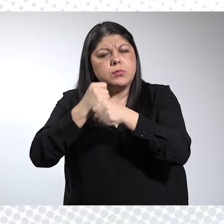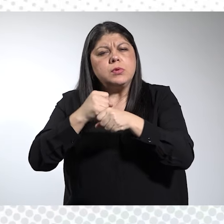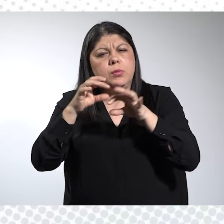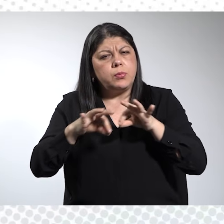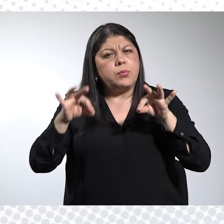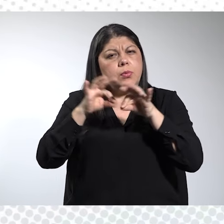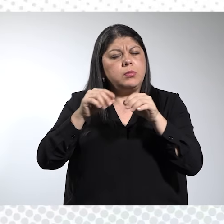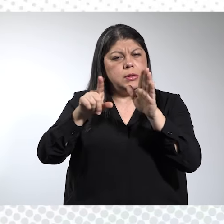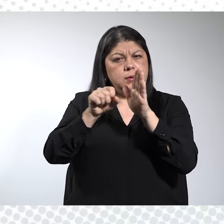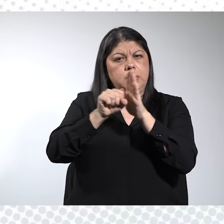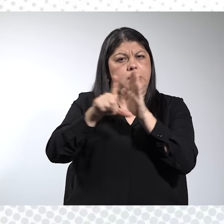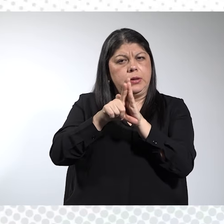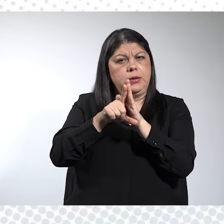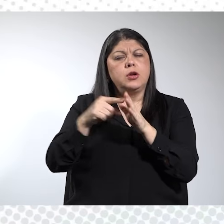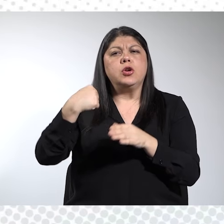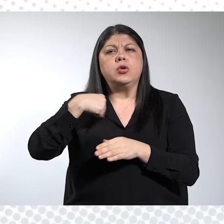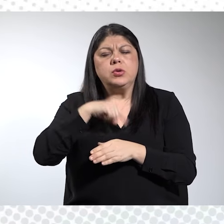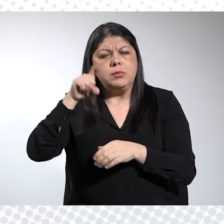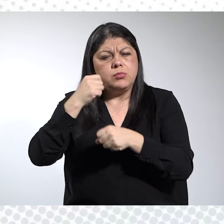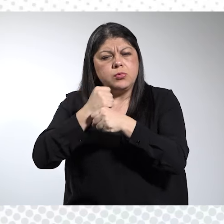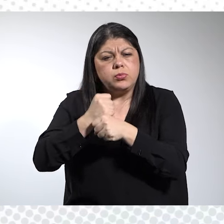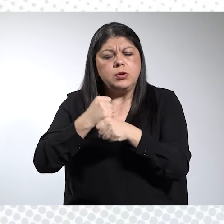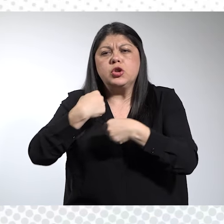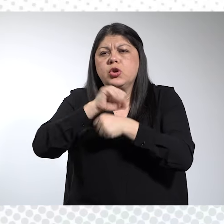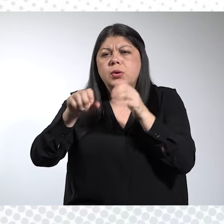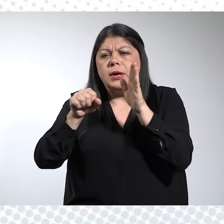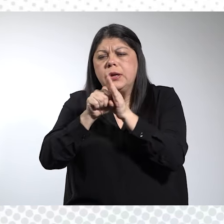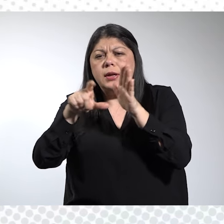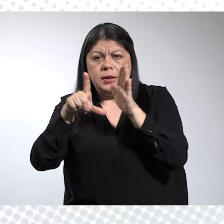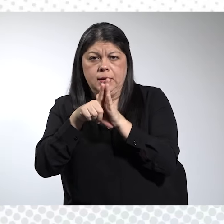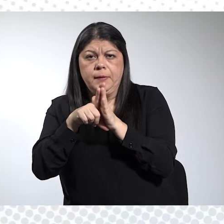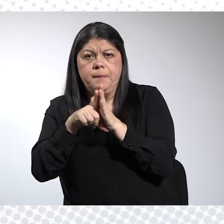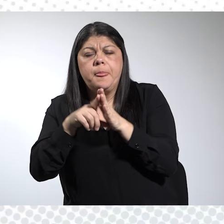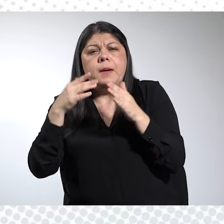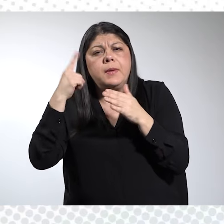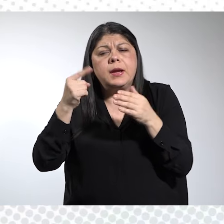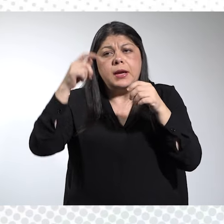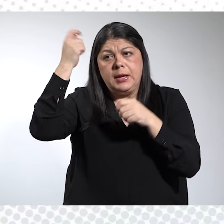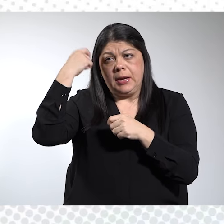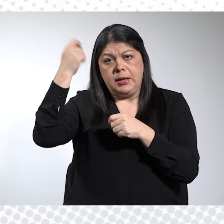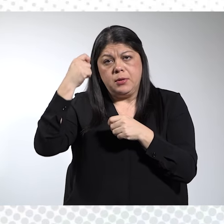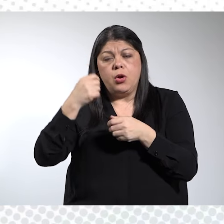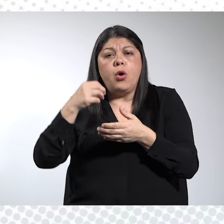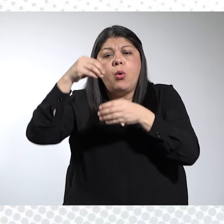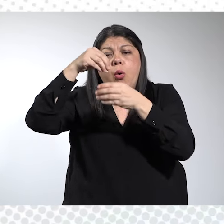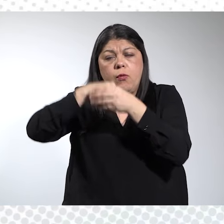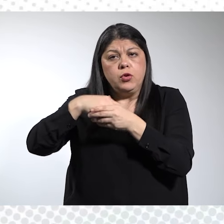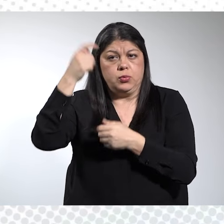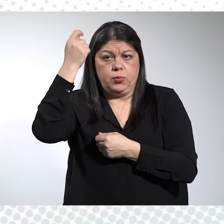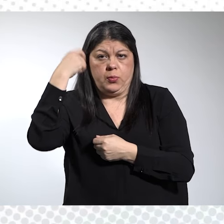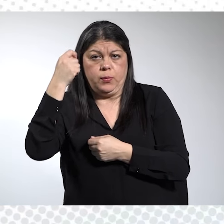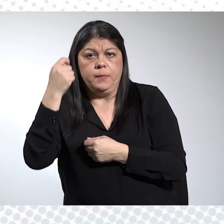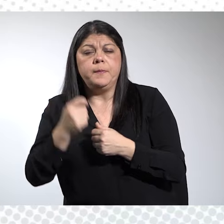trabajo importante legislativo de mesa es que vamos a hacer toda la legalidad pertinente para que las pensiones o los fondos